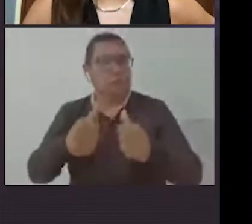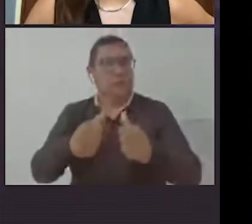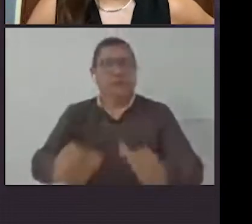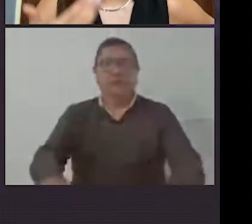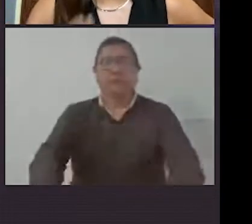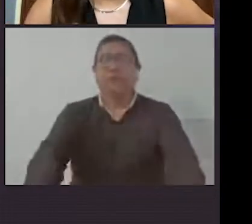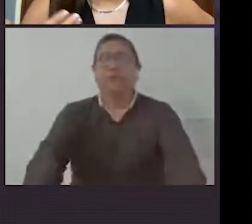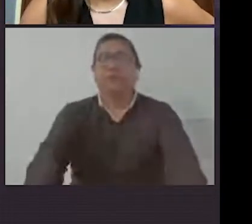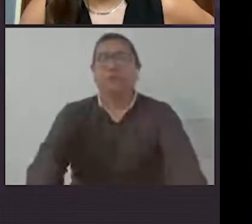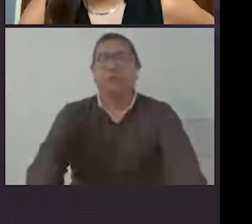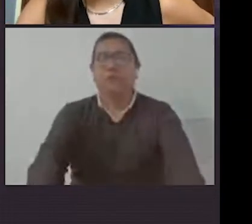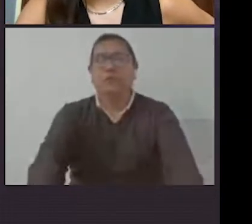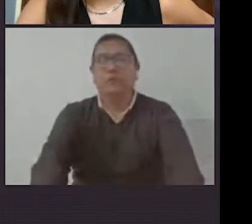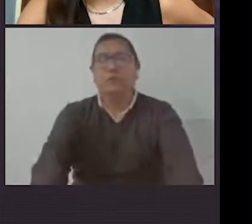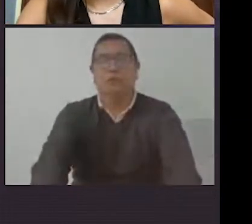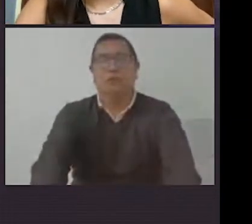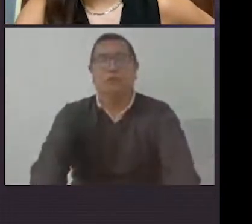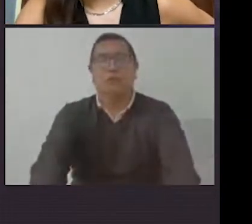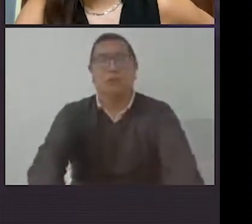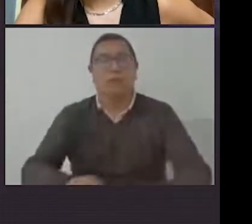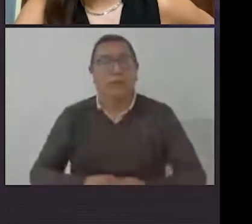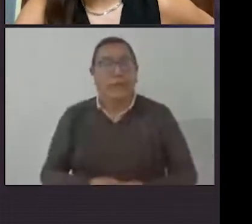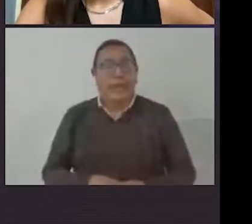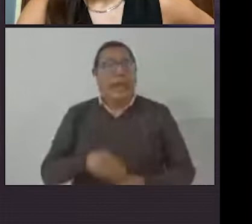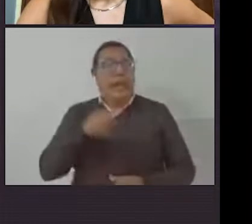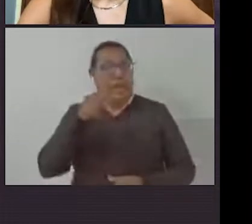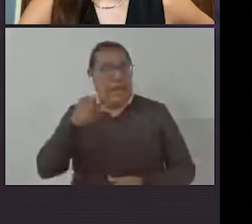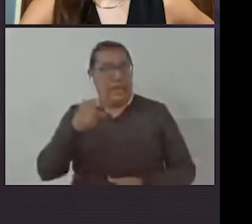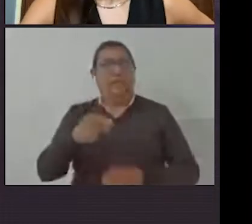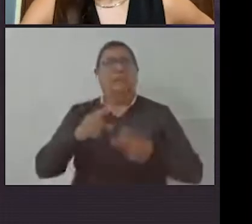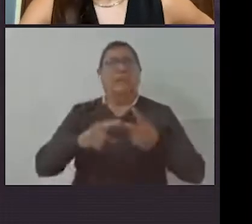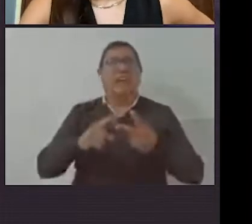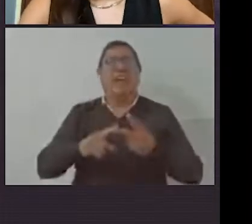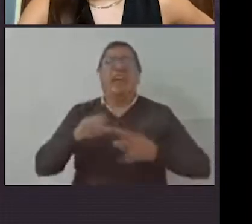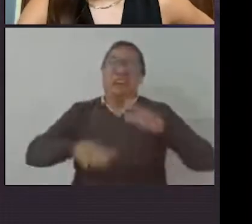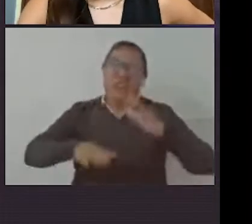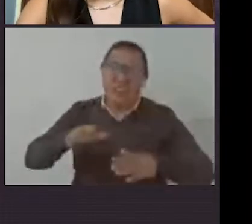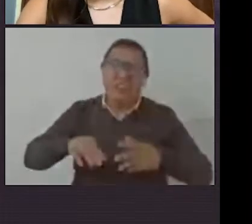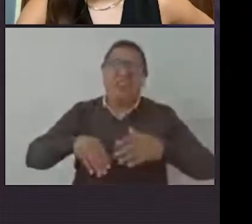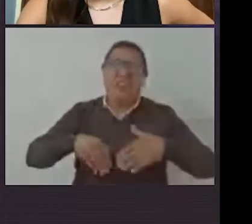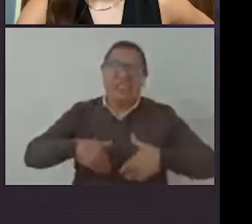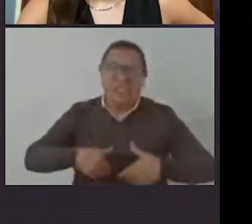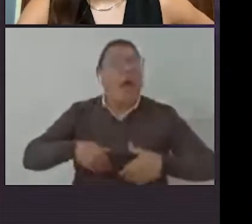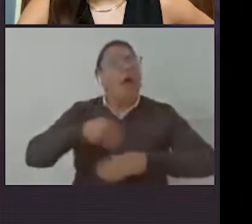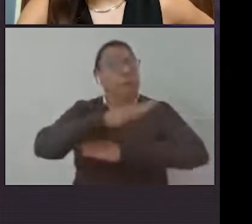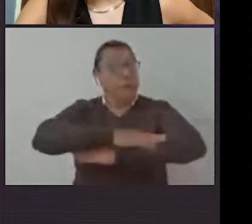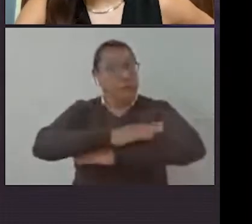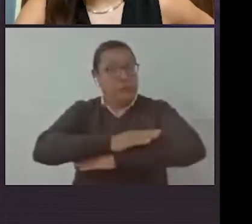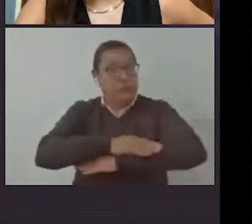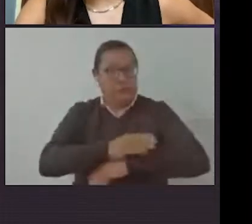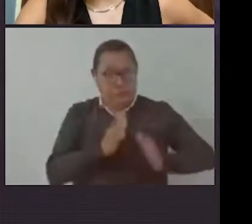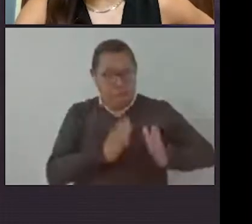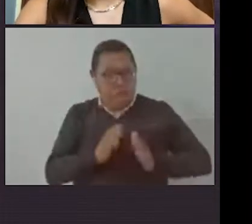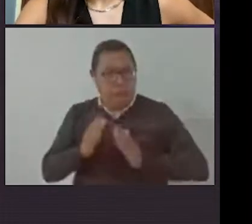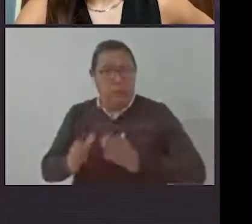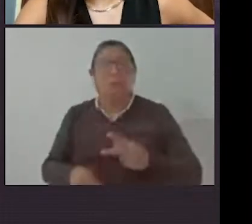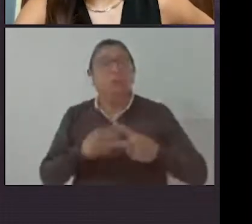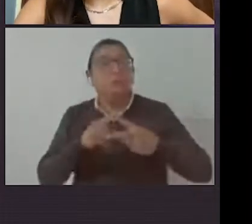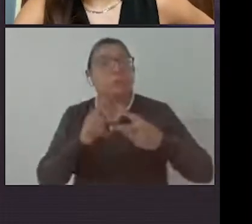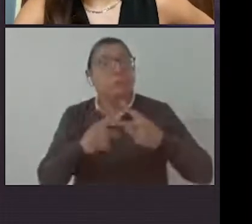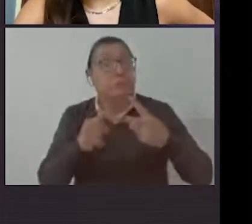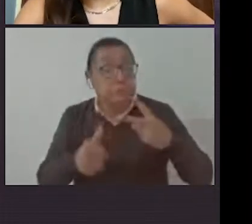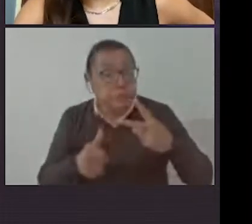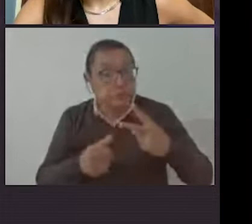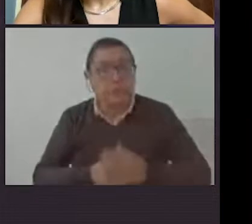es la que nos impulsa a seguir adelante aún cuando no queramos. Bueno, teniendo estas opciones, por supuesto que